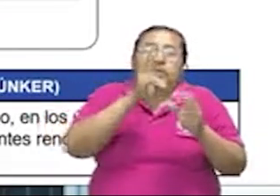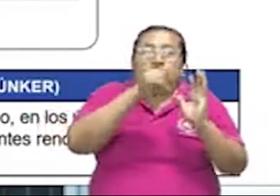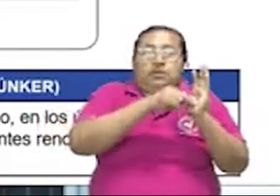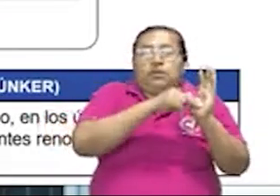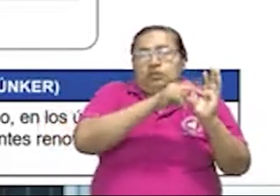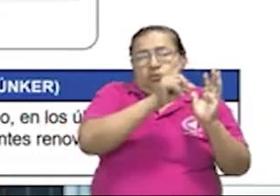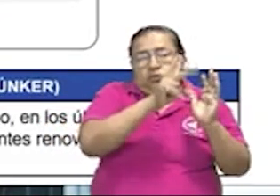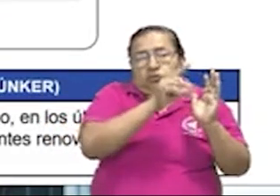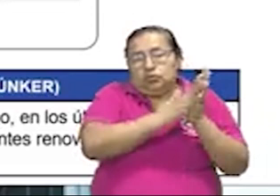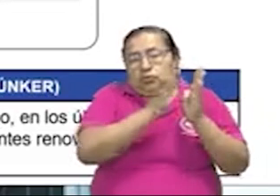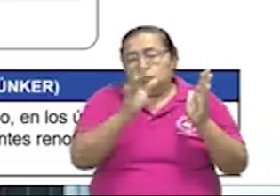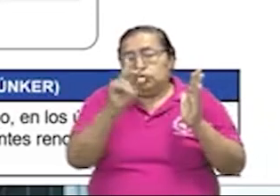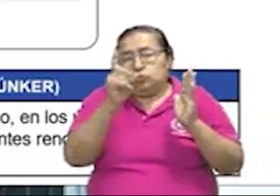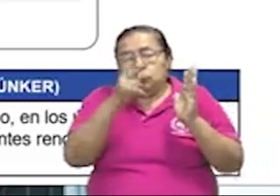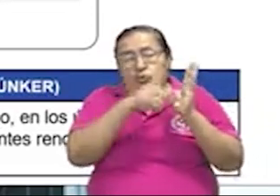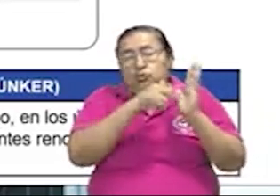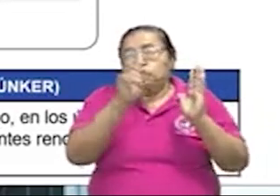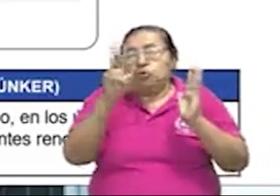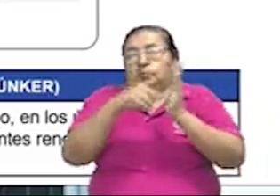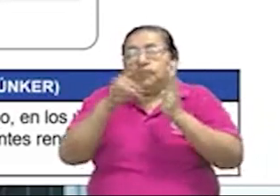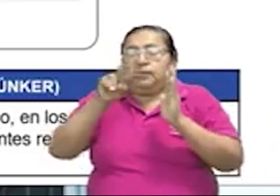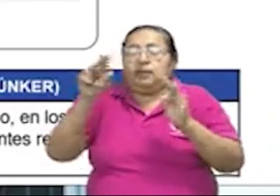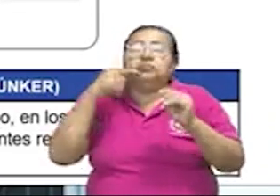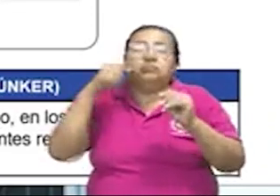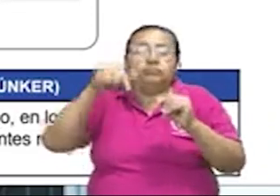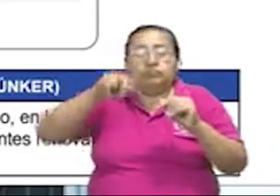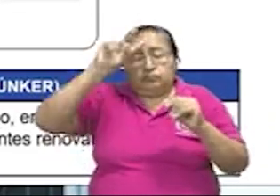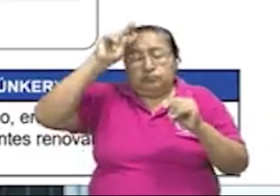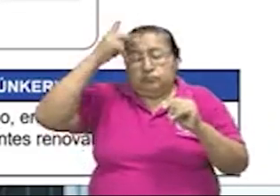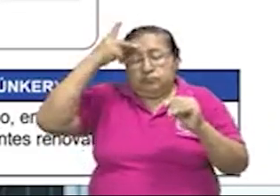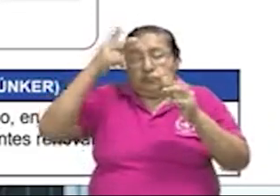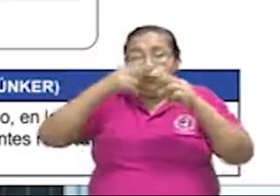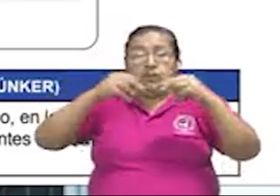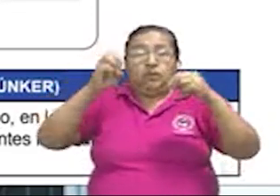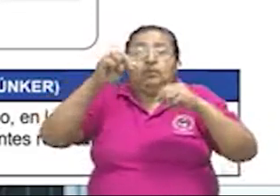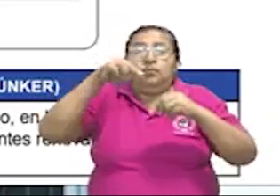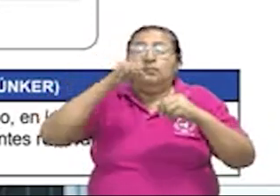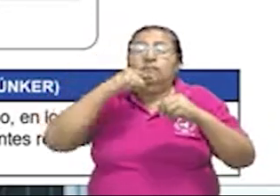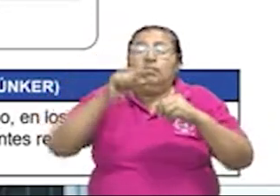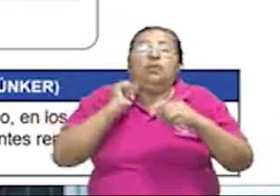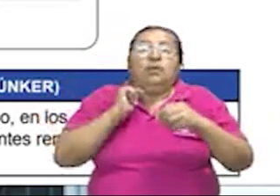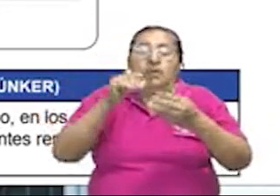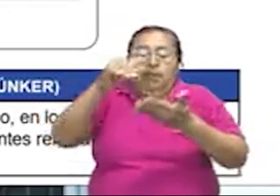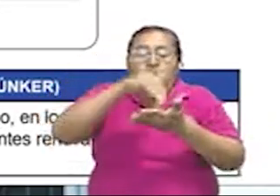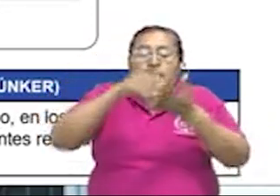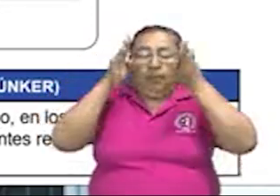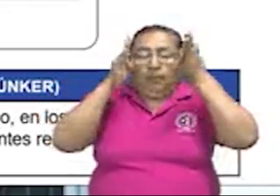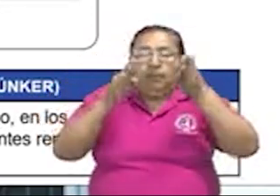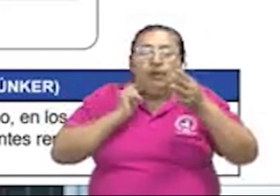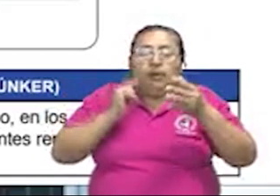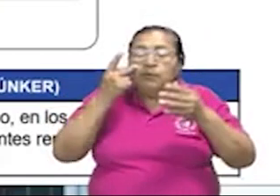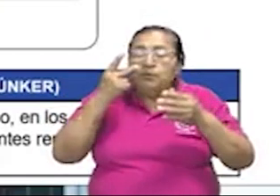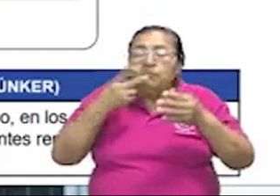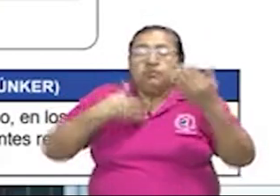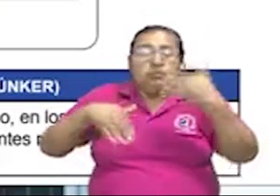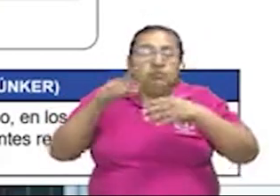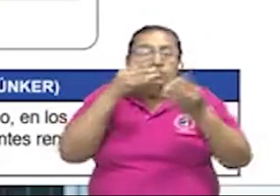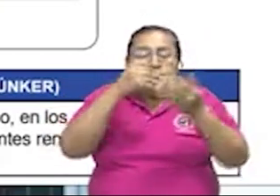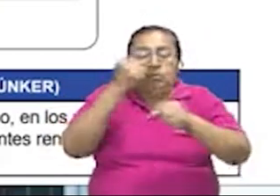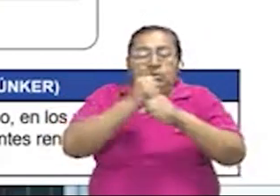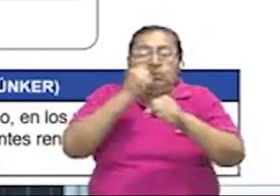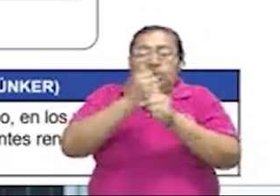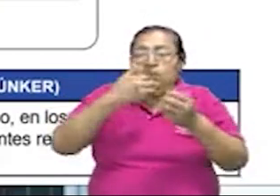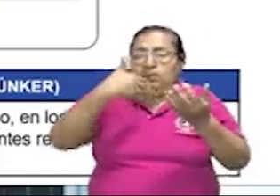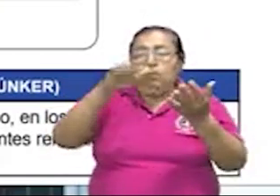ustedes se fijan, ha bajado precisamente por la política energética del país, que se está centrando más en tratar de producir lo más que se puede de